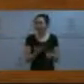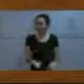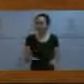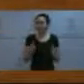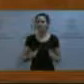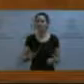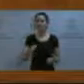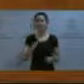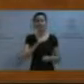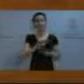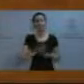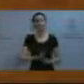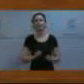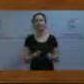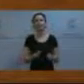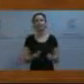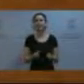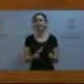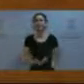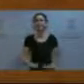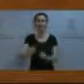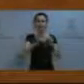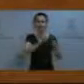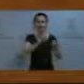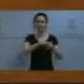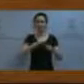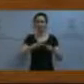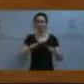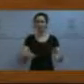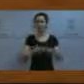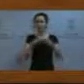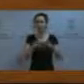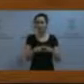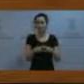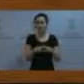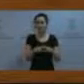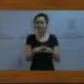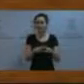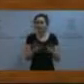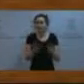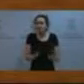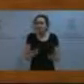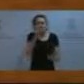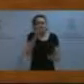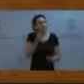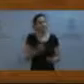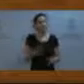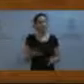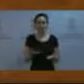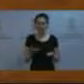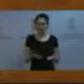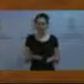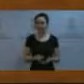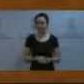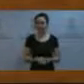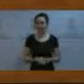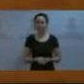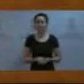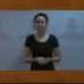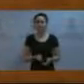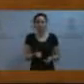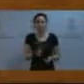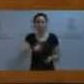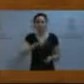suelen abrazar al concepto de defensores de las políticas sociales y nada más lejos de la realidad. No seremos hipócritas,